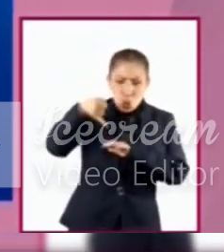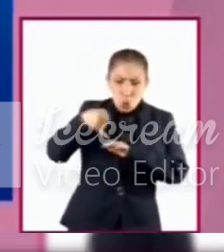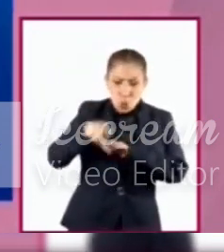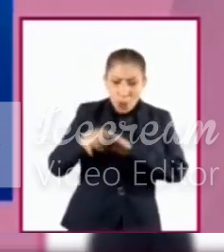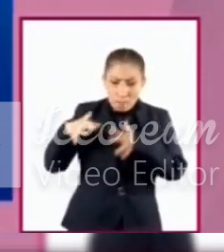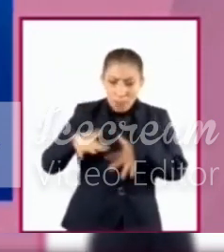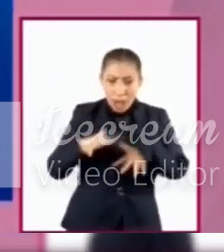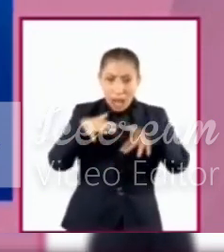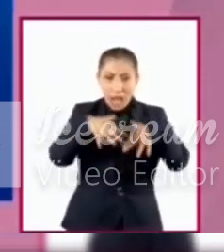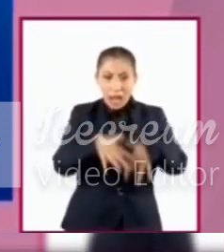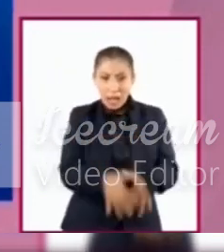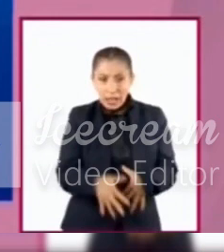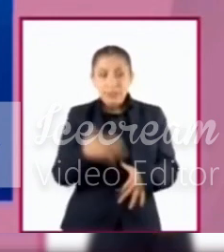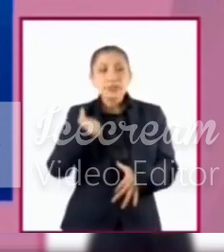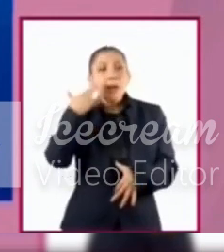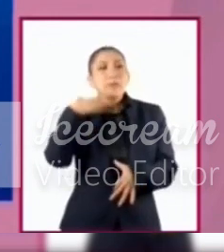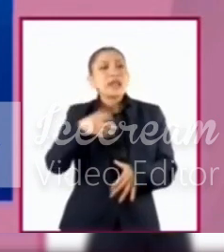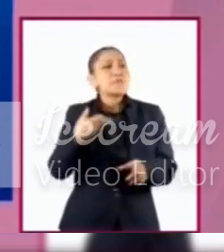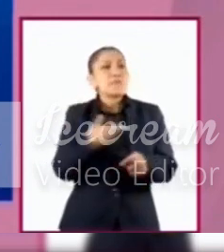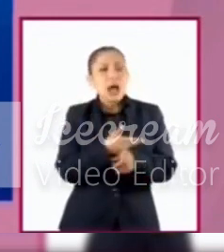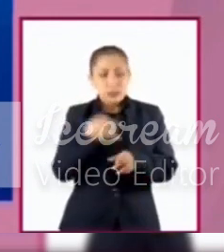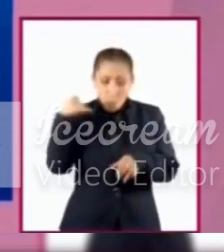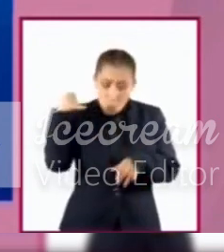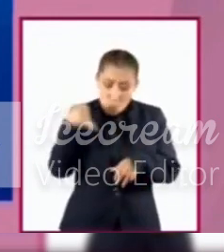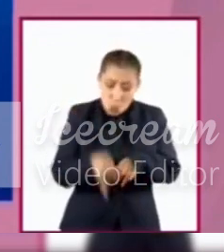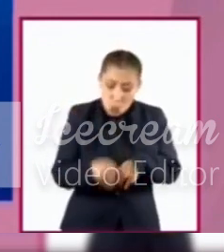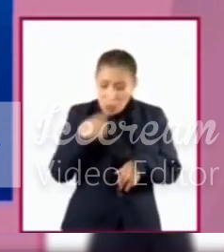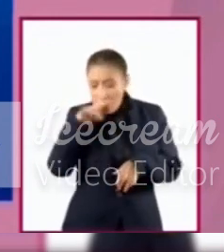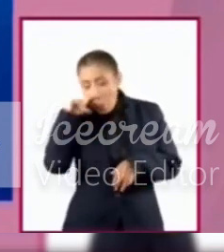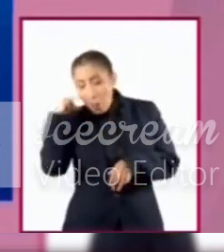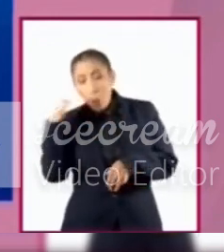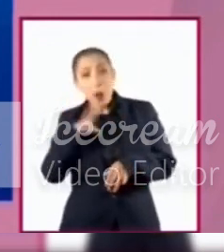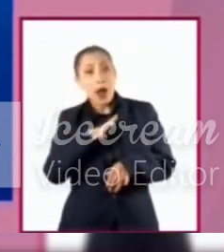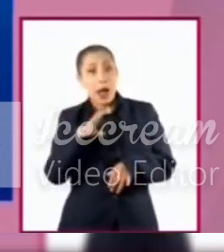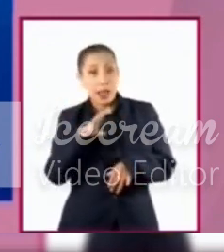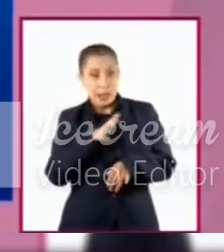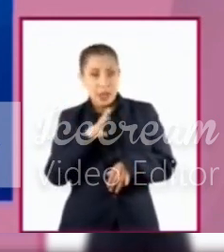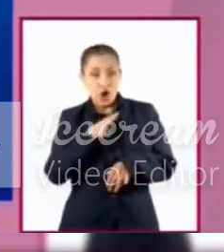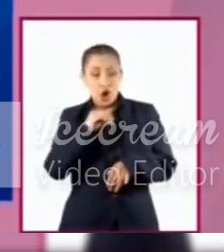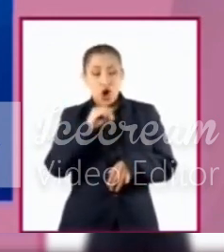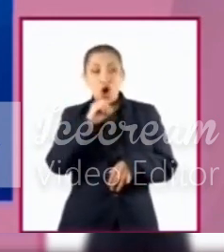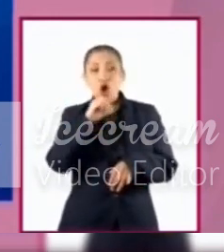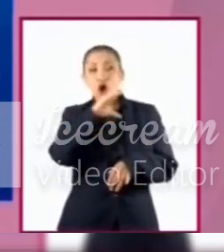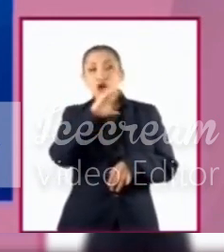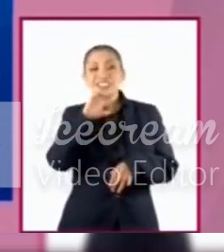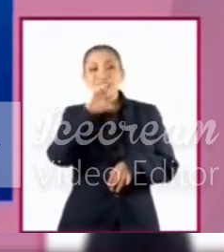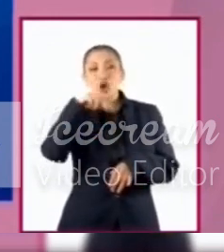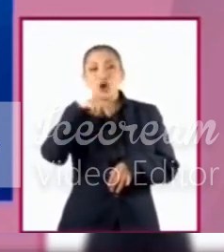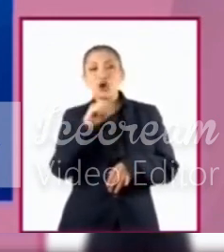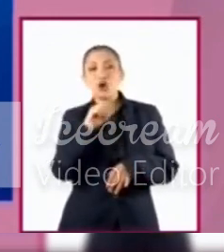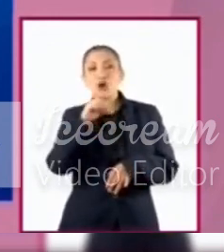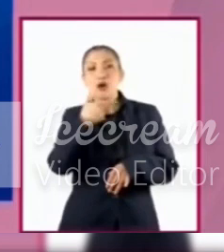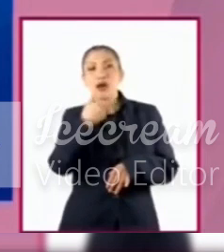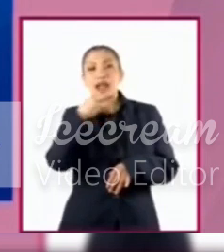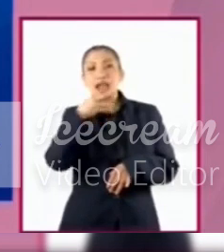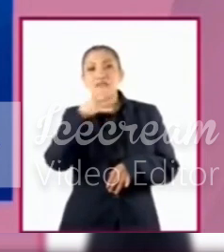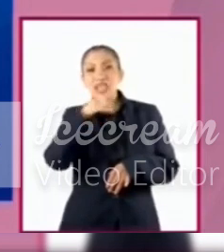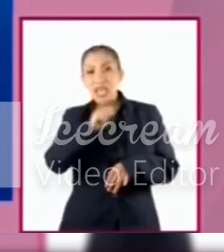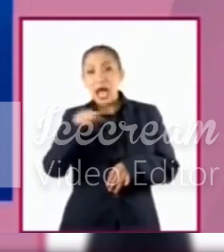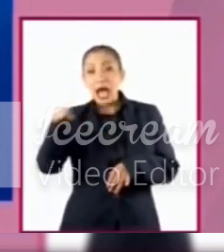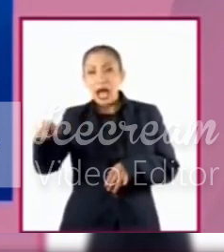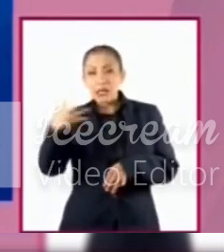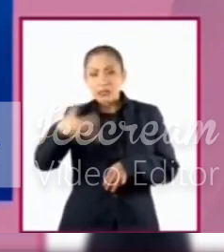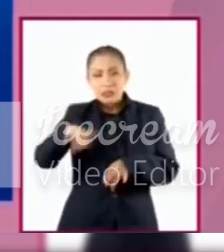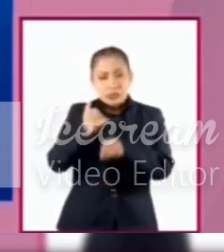del inmenso mar y saber qué sucede en el fondo marino. En la oceanografía se usan aplicaciones que estudian a